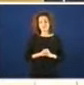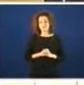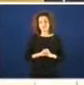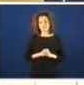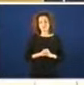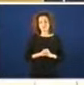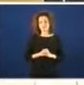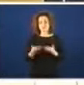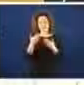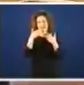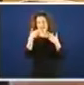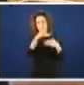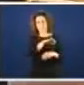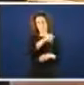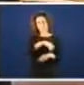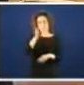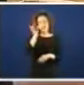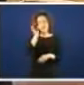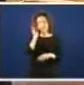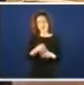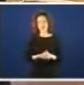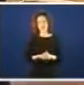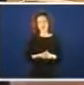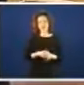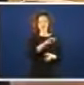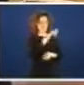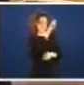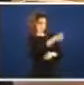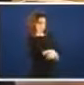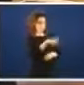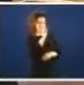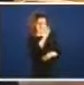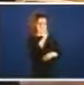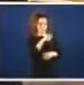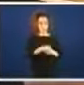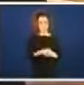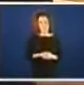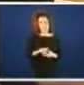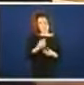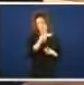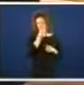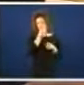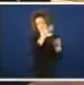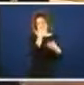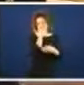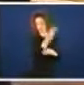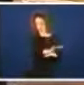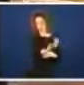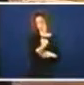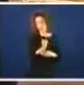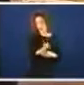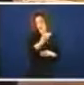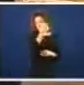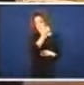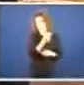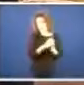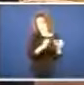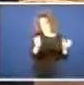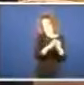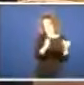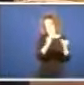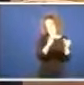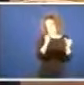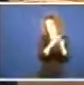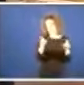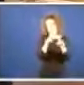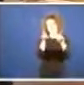... Grazas, señora Presidenta. Señor Feijó, confesolle que estive intentado demular